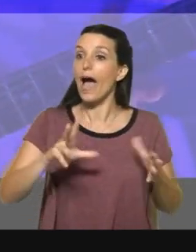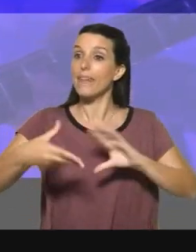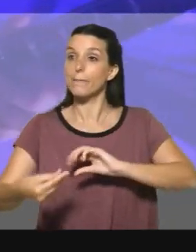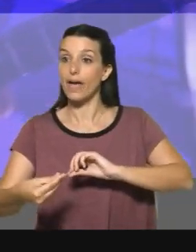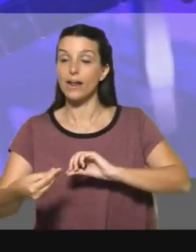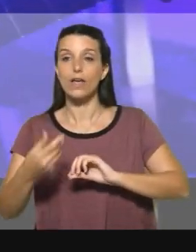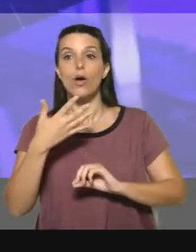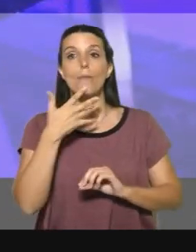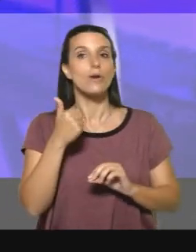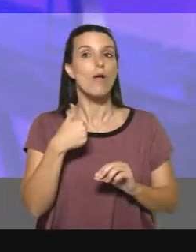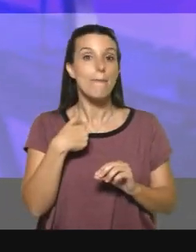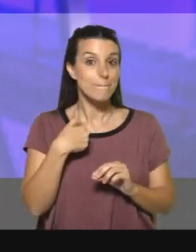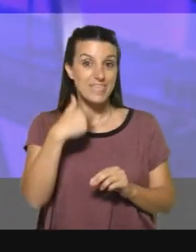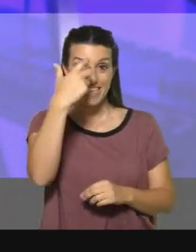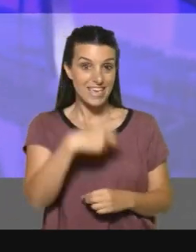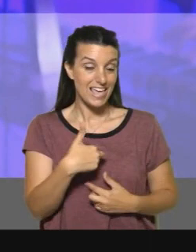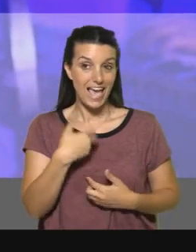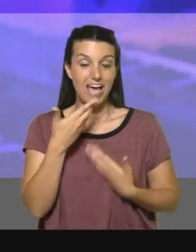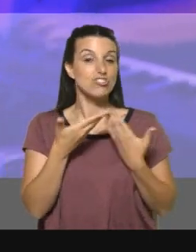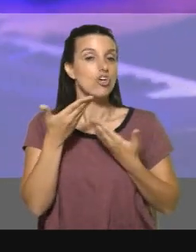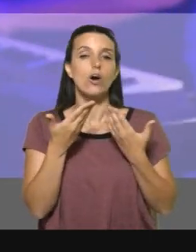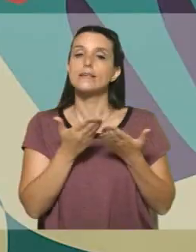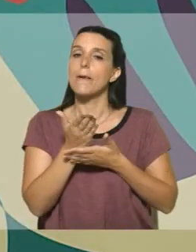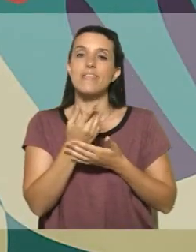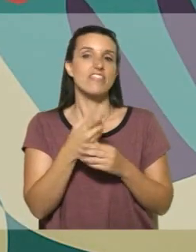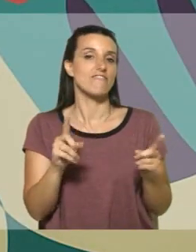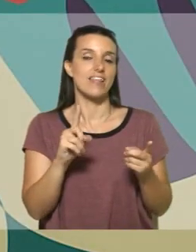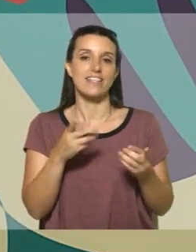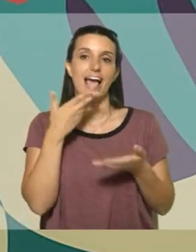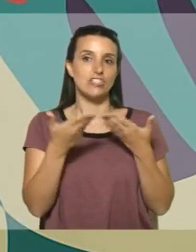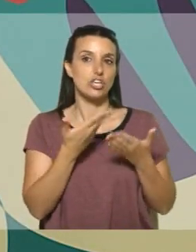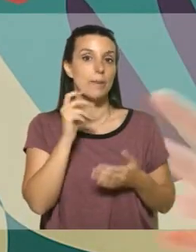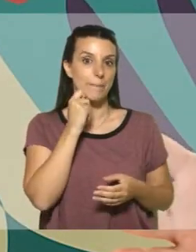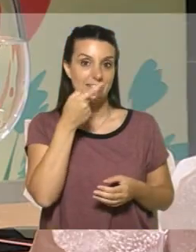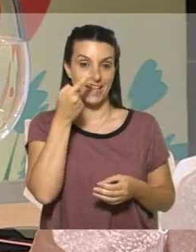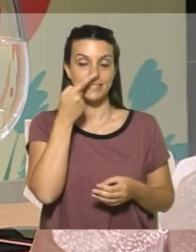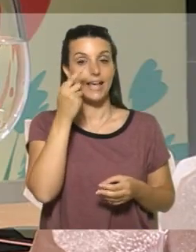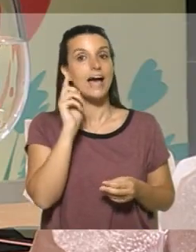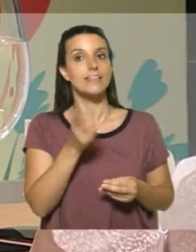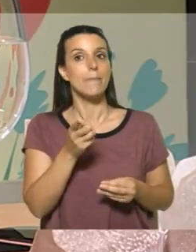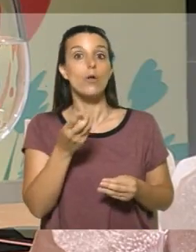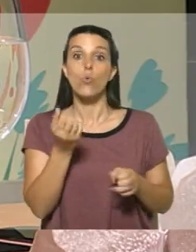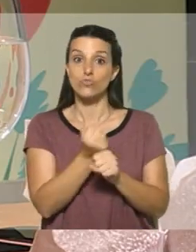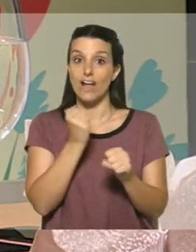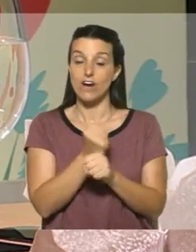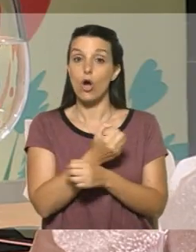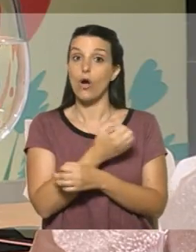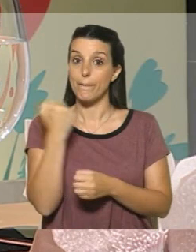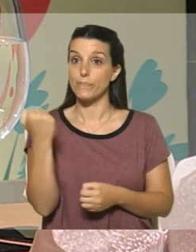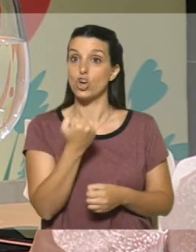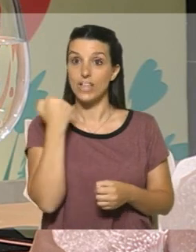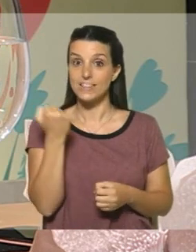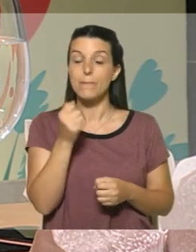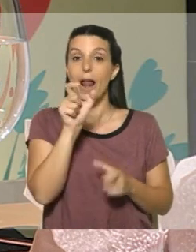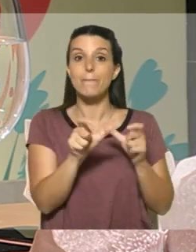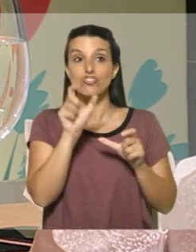de Diego Soca, digamos, siempre pasan, hay arreglos diferentes distintos para las canciones y eso es lo que está bueno también. No, y además un gran trabajo y un desafío para el